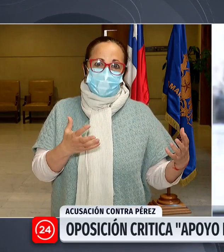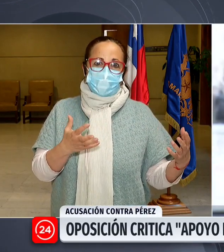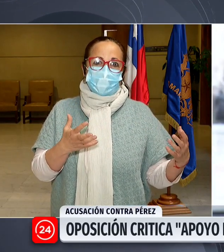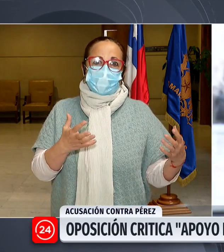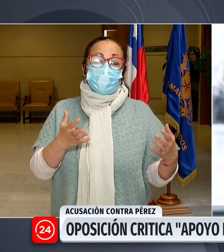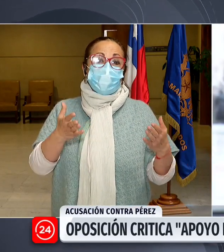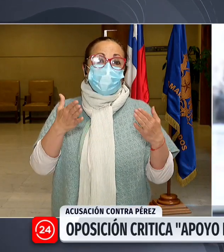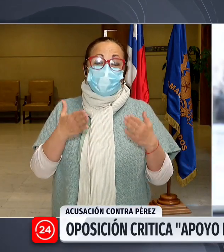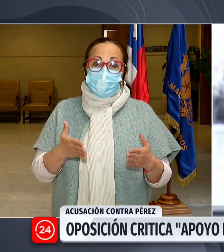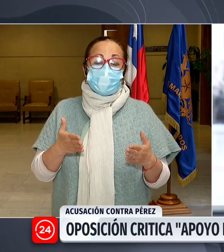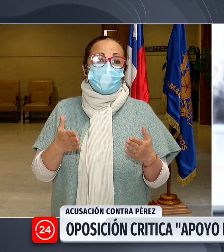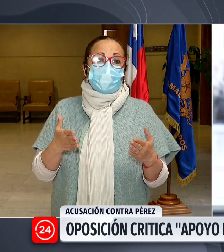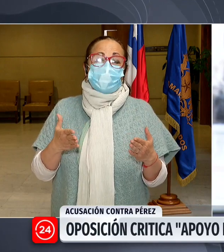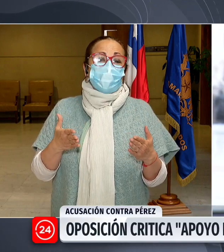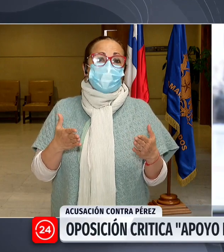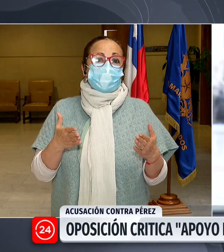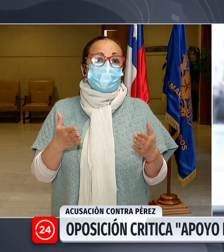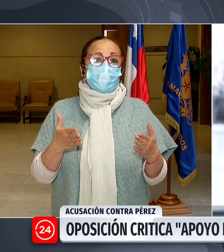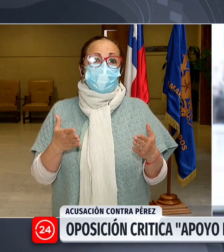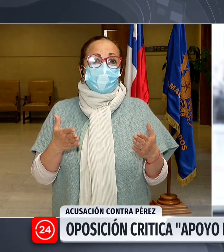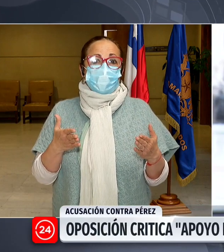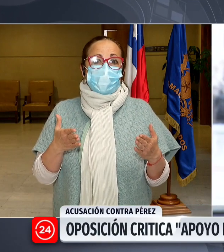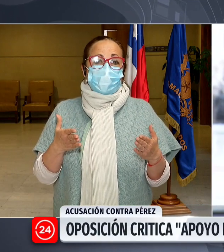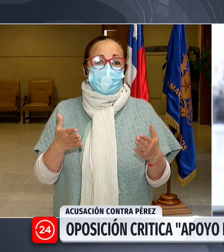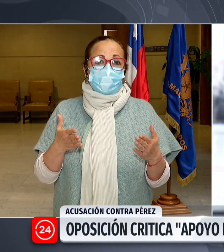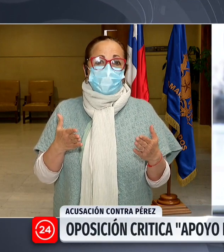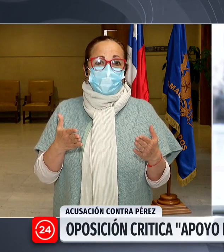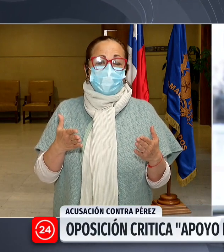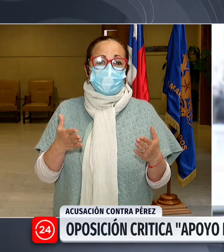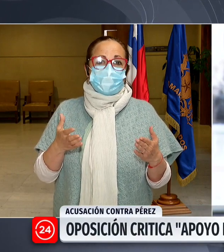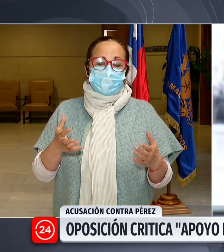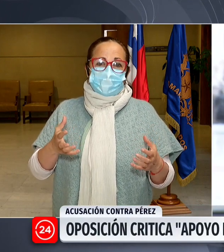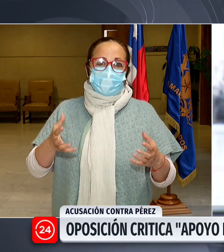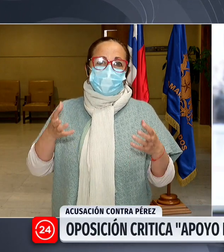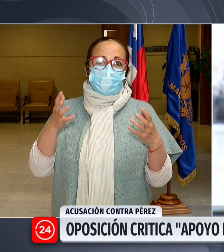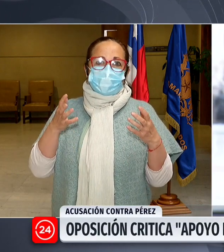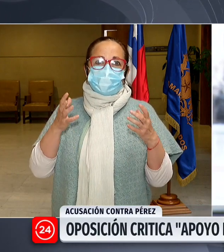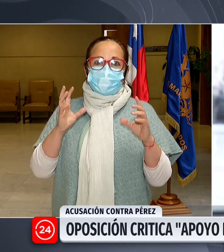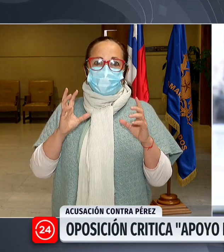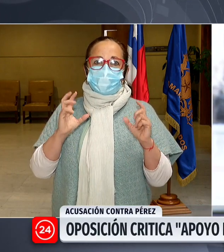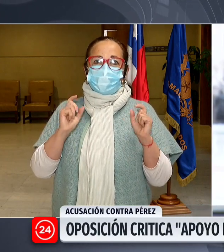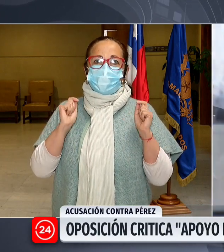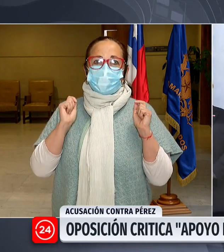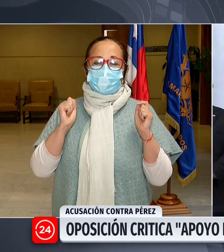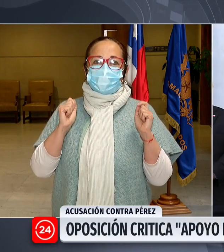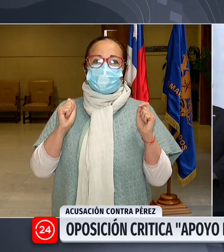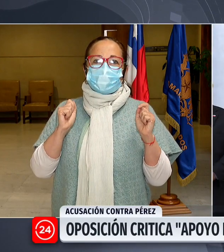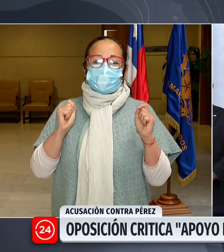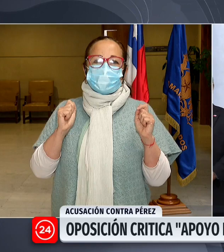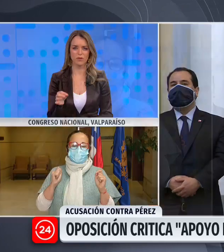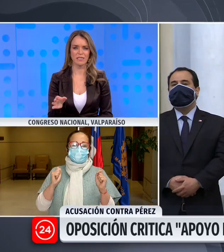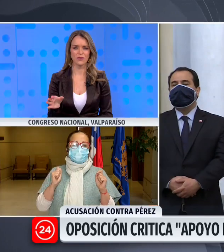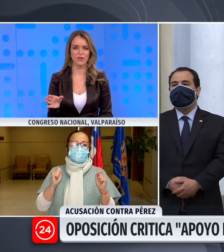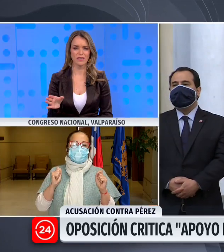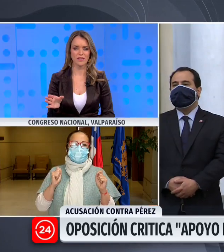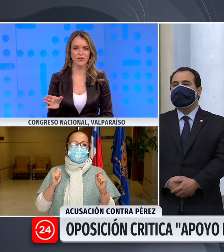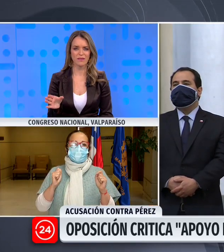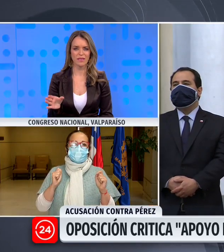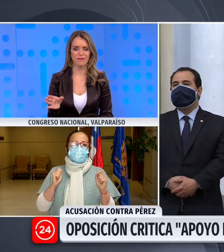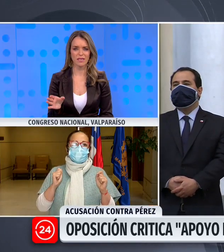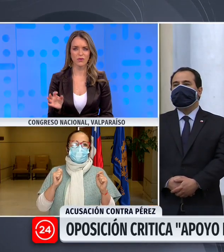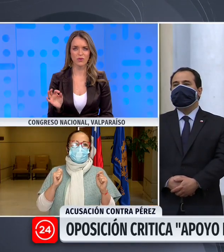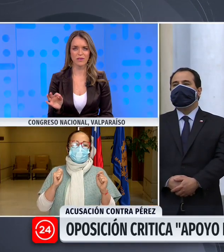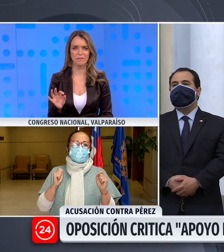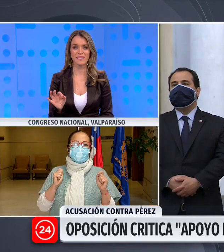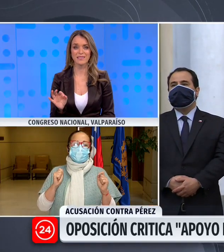de derechos humanos y hoy día específicamente lo que ha planteado incluso las Naciones Unidas. Ya, pero aquí, solo una acotación a eso, sí. El ministro del Interior